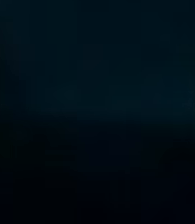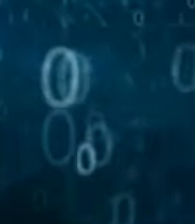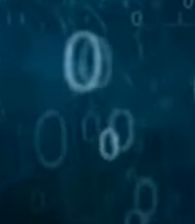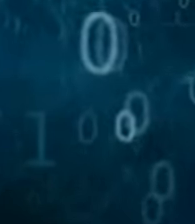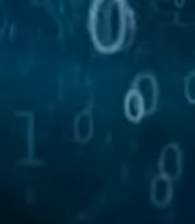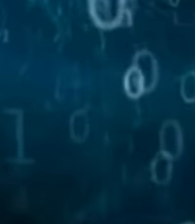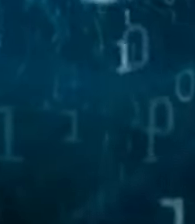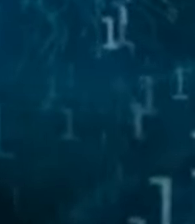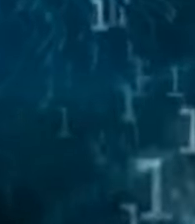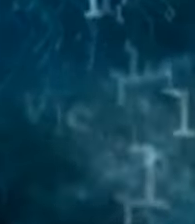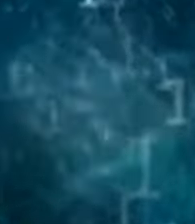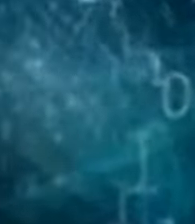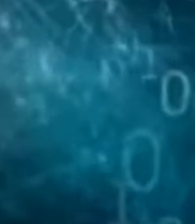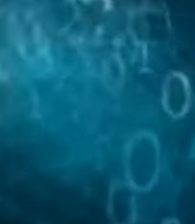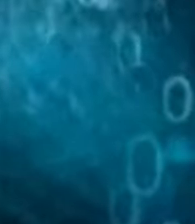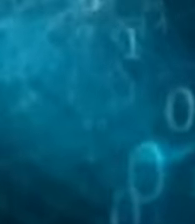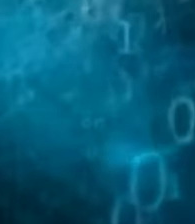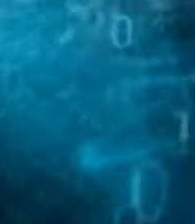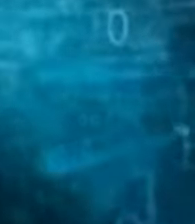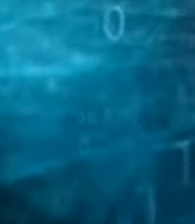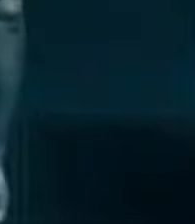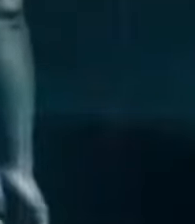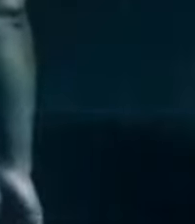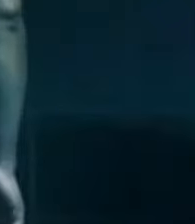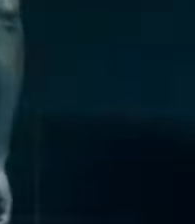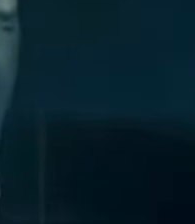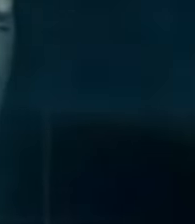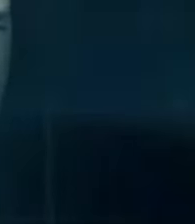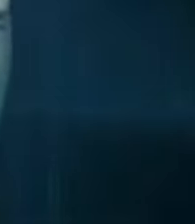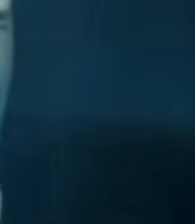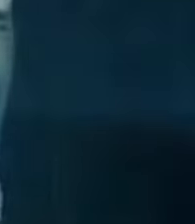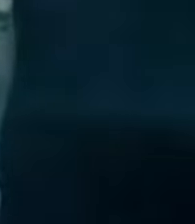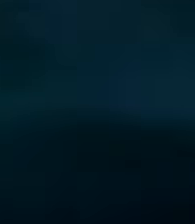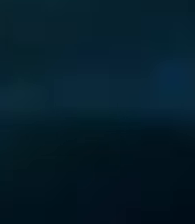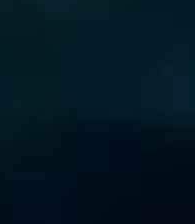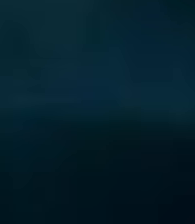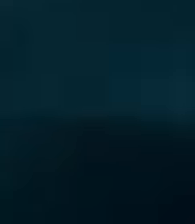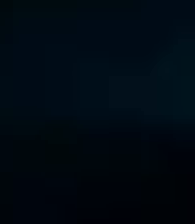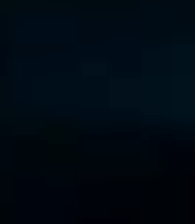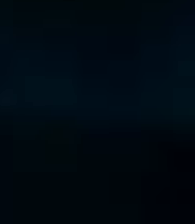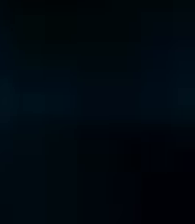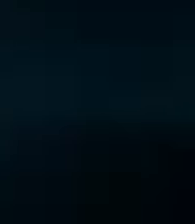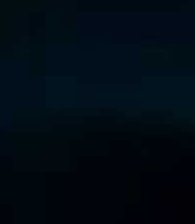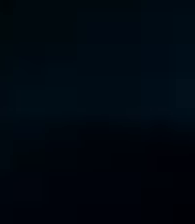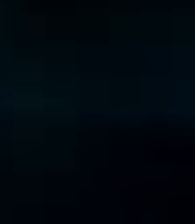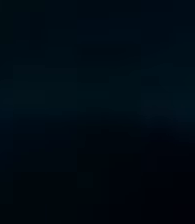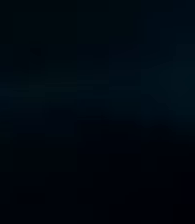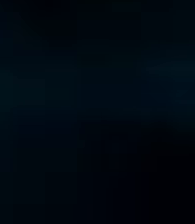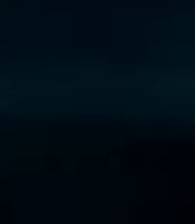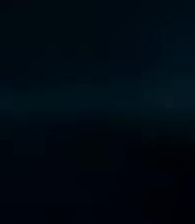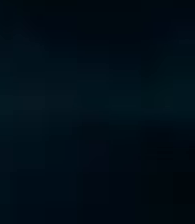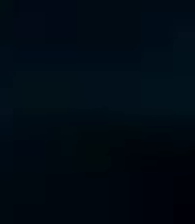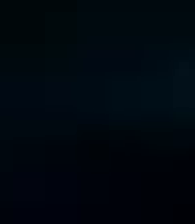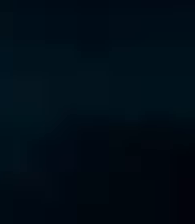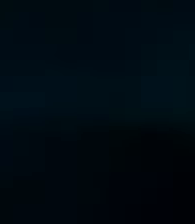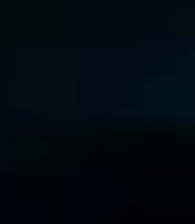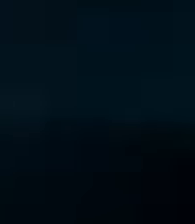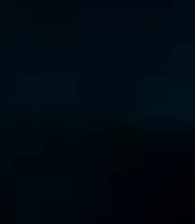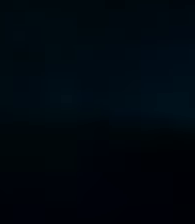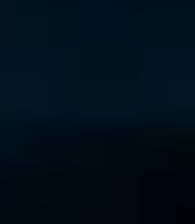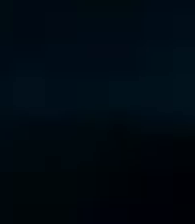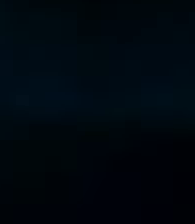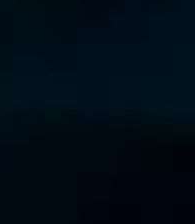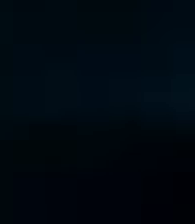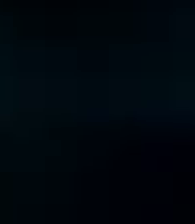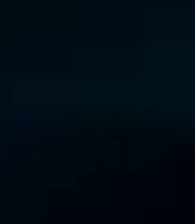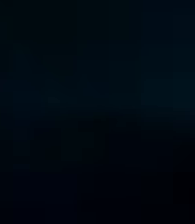Atención estudiantes, prepárense. Es su oportunidad de brillar y demostrar lo que saben. Es hora